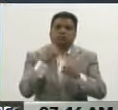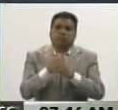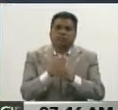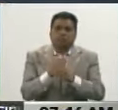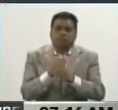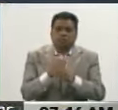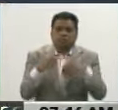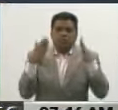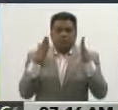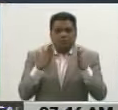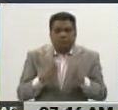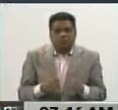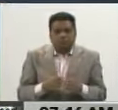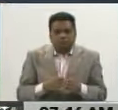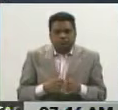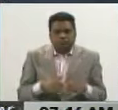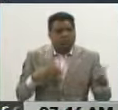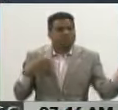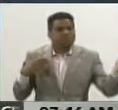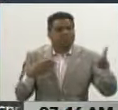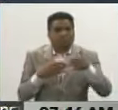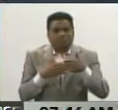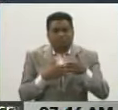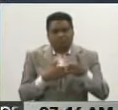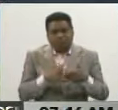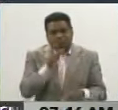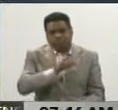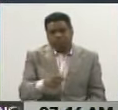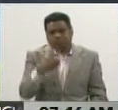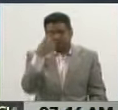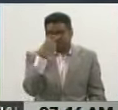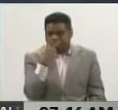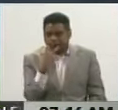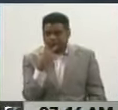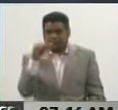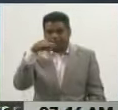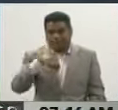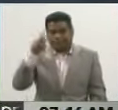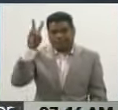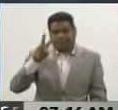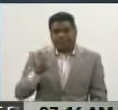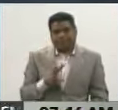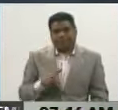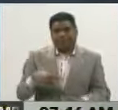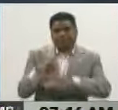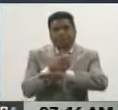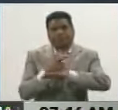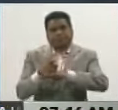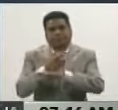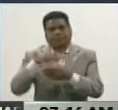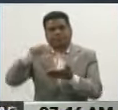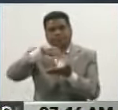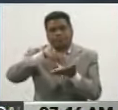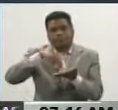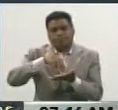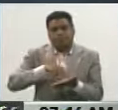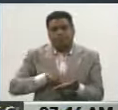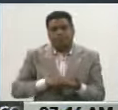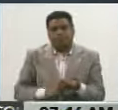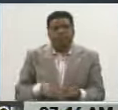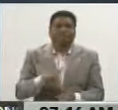de Venezuela, en contra de la gente humilde, ¿no?, de Venezuela. El gobernador de Miranda, que